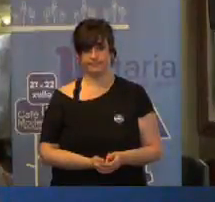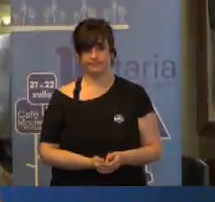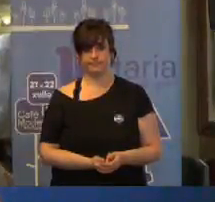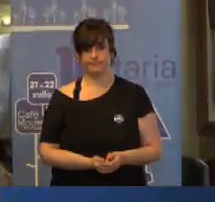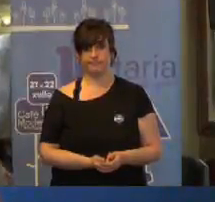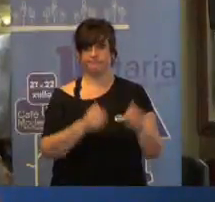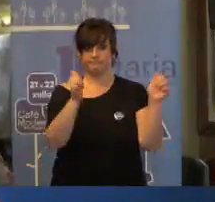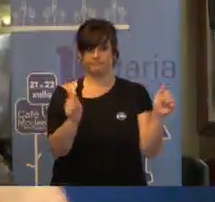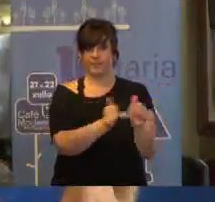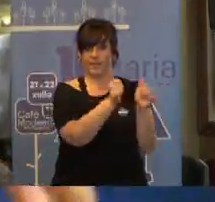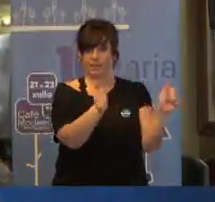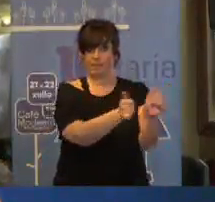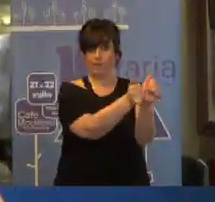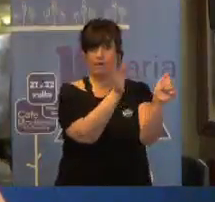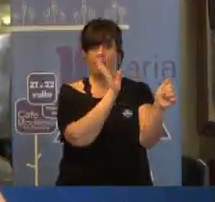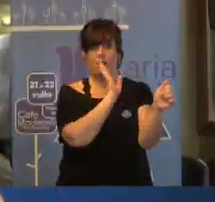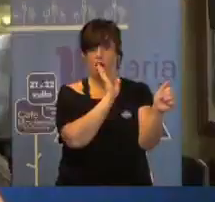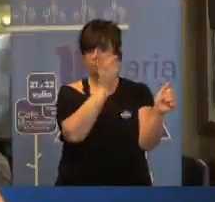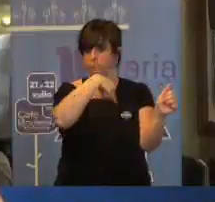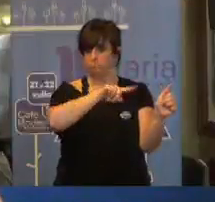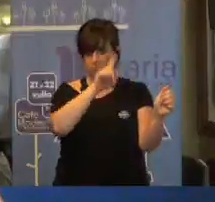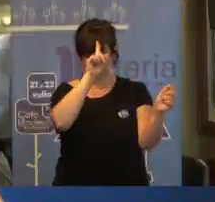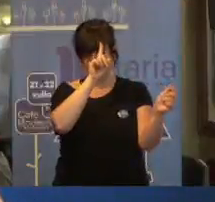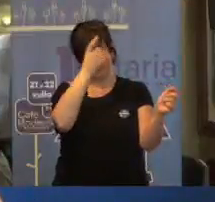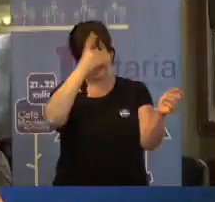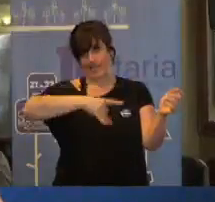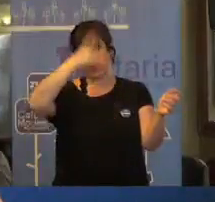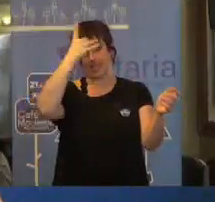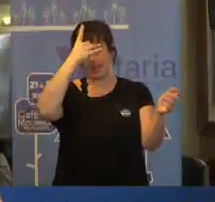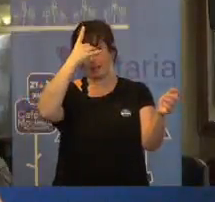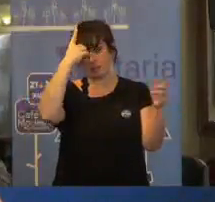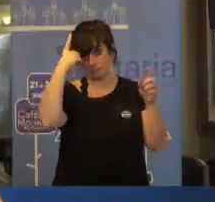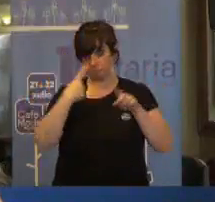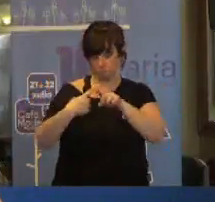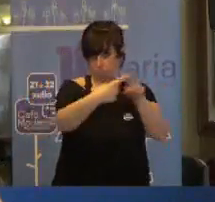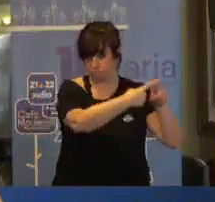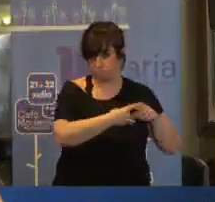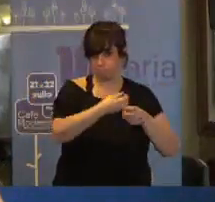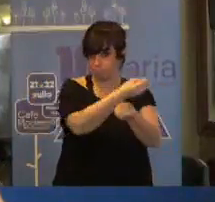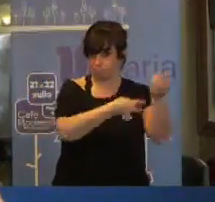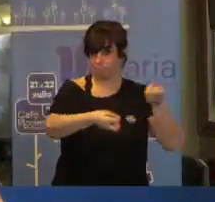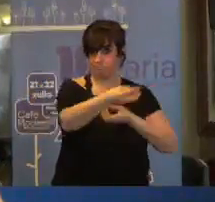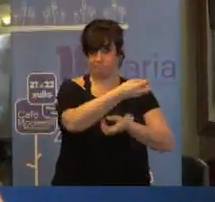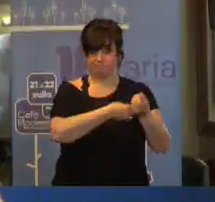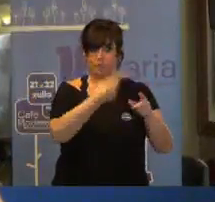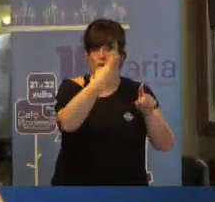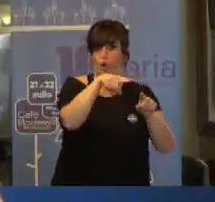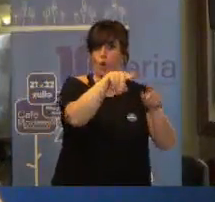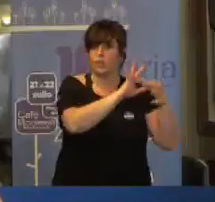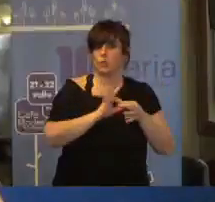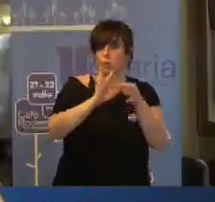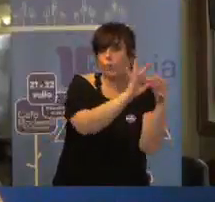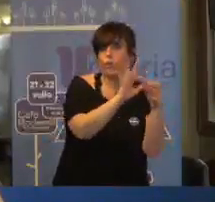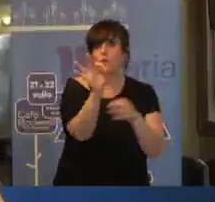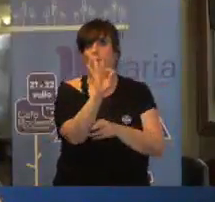Despois deses encontros municipalistas onde puxemos en común aquelas cousas que nos unían e como entendíamos